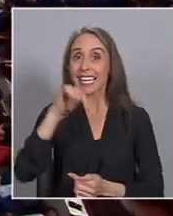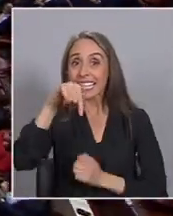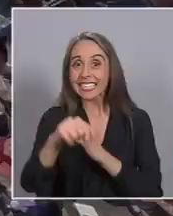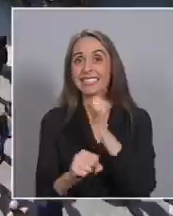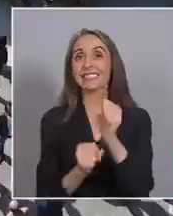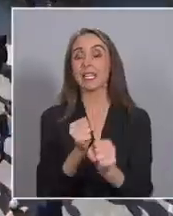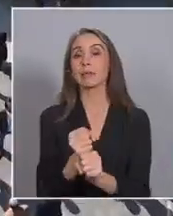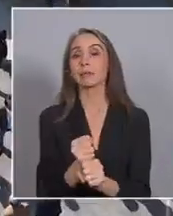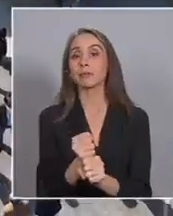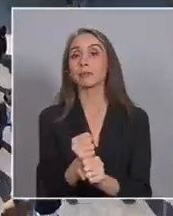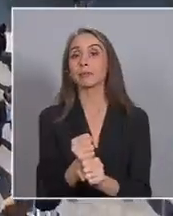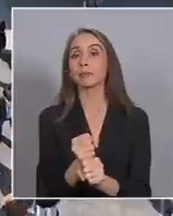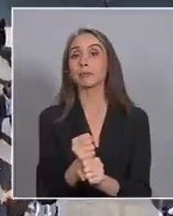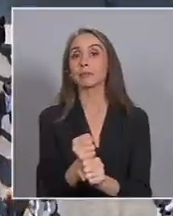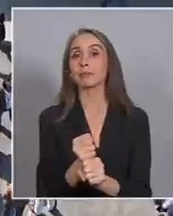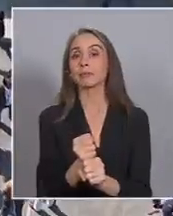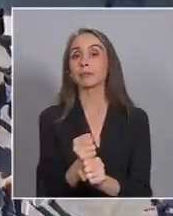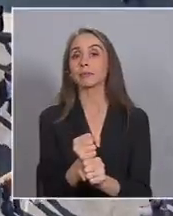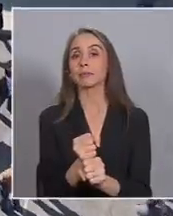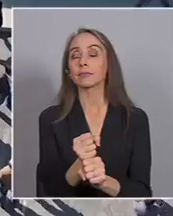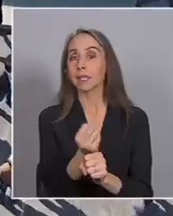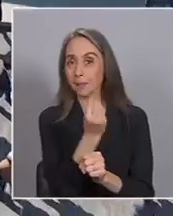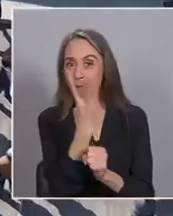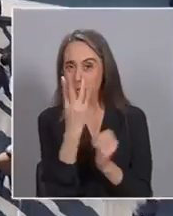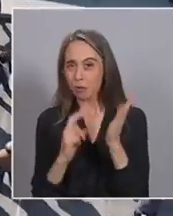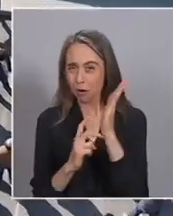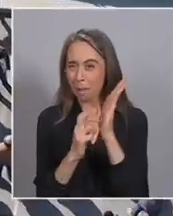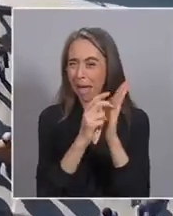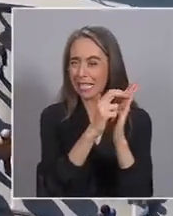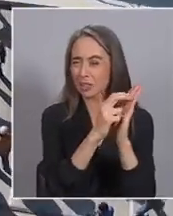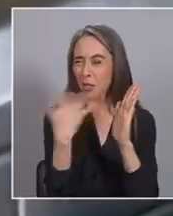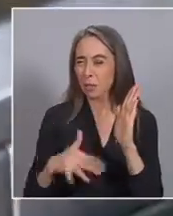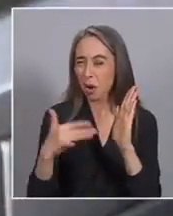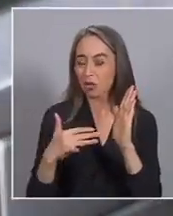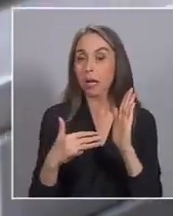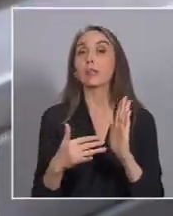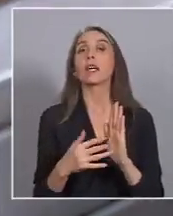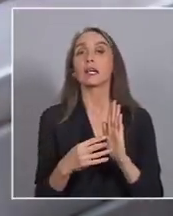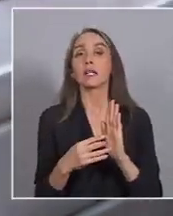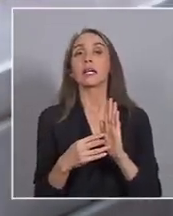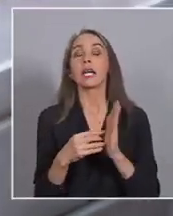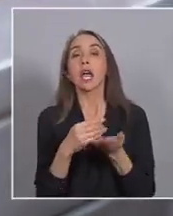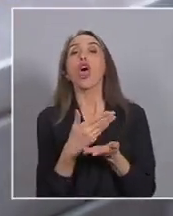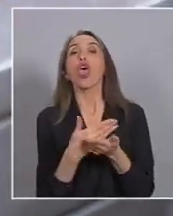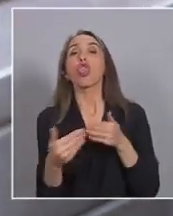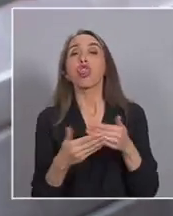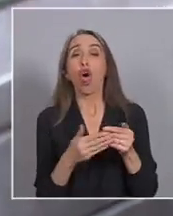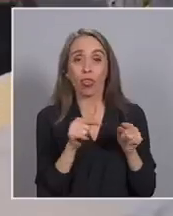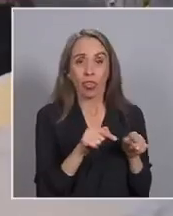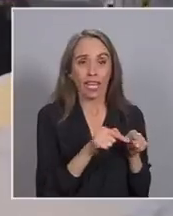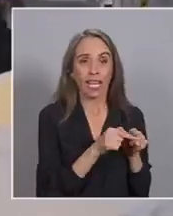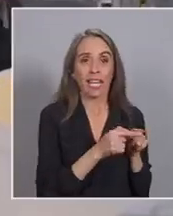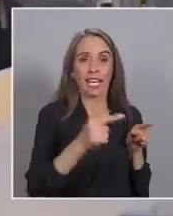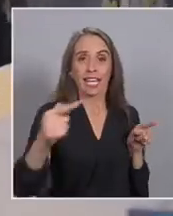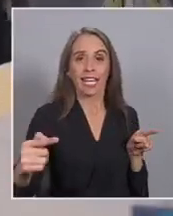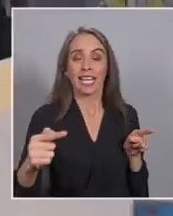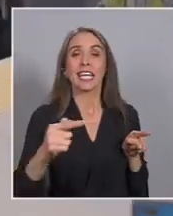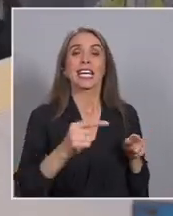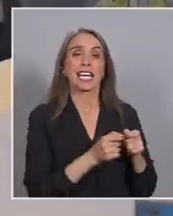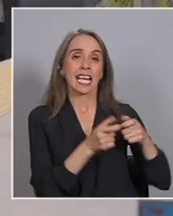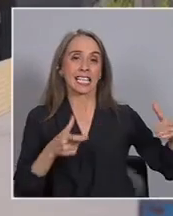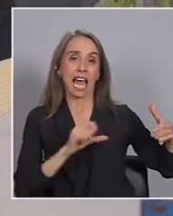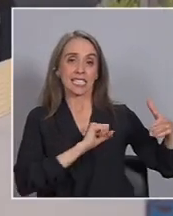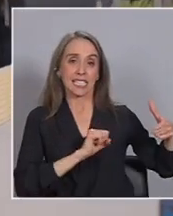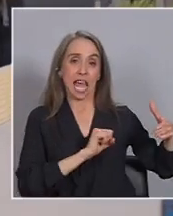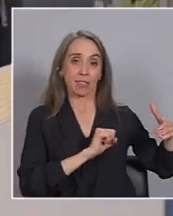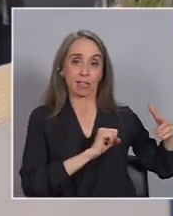año dimos un paso significativo, varios pasos significativos. Presentamos el trazado del tren que conectará el Gran Santiago con